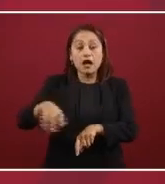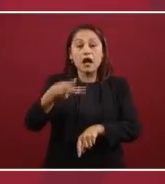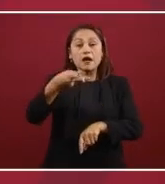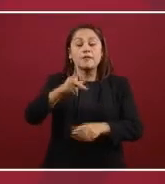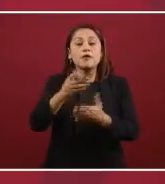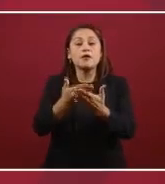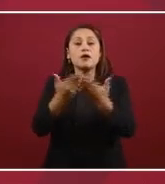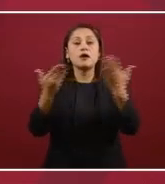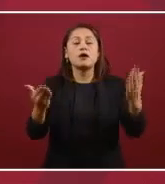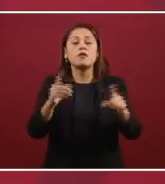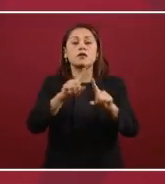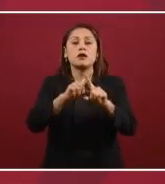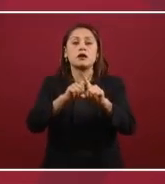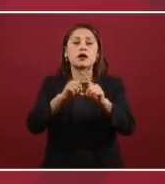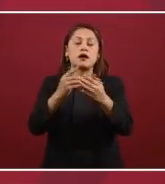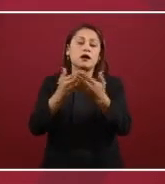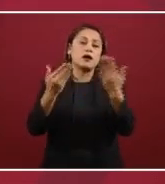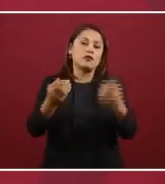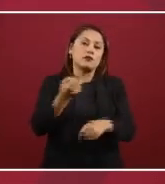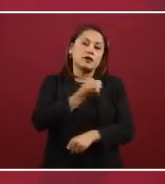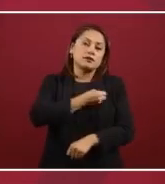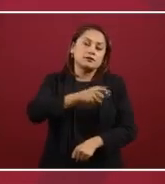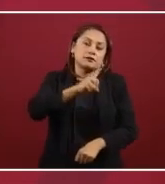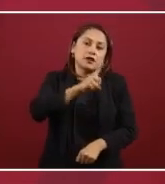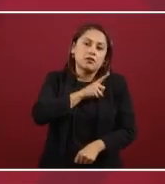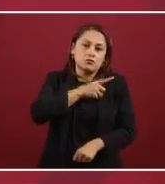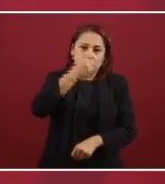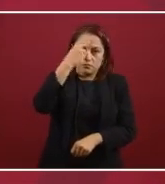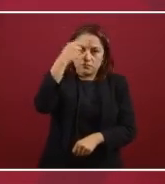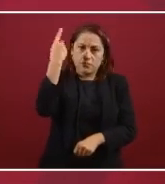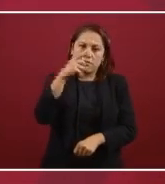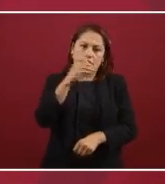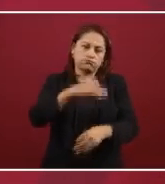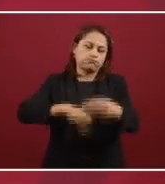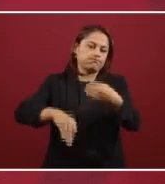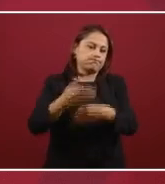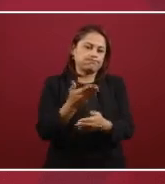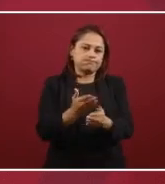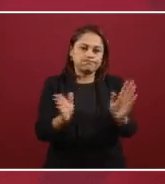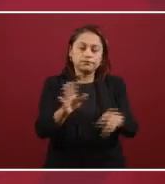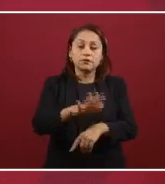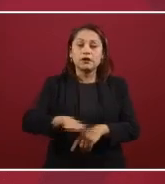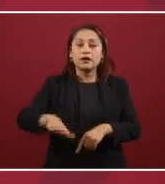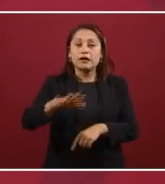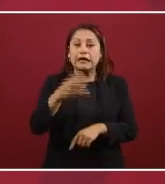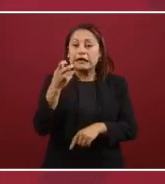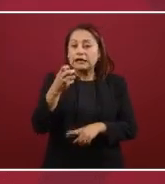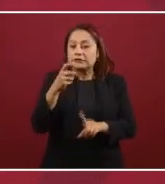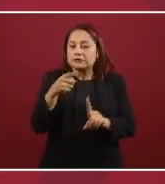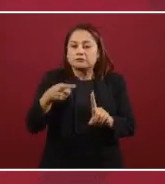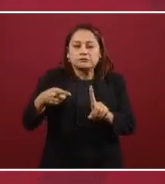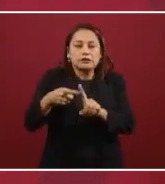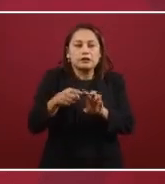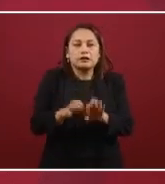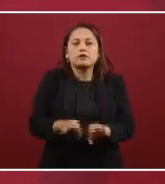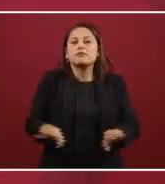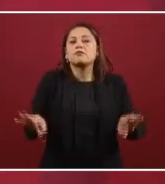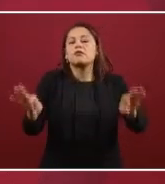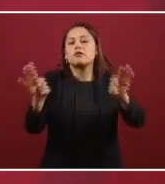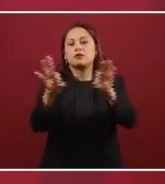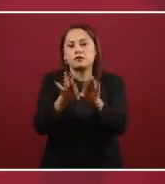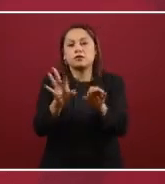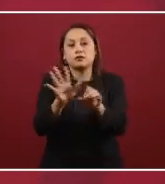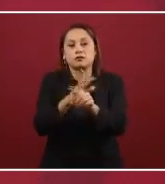pública, esta es una de las que consideramos más centrales y más importantes por la complejidad del